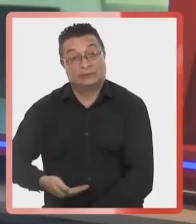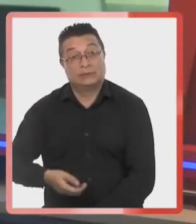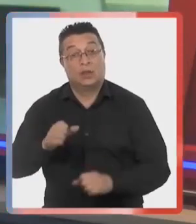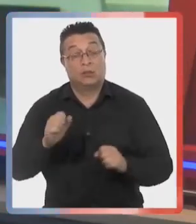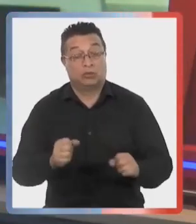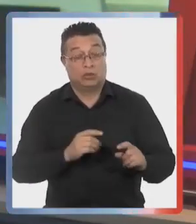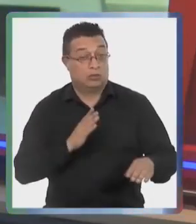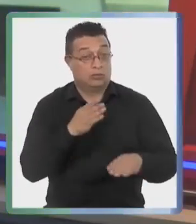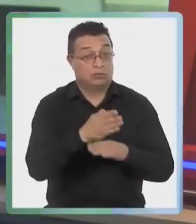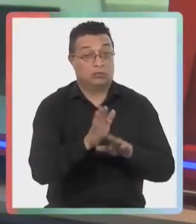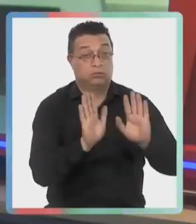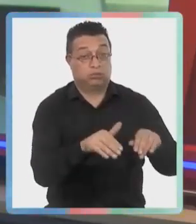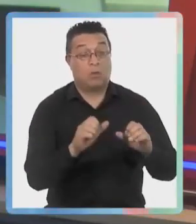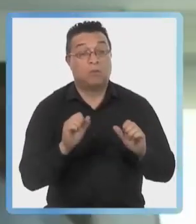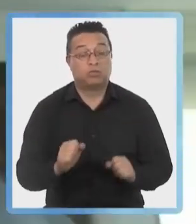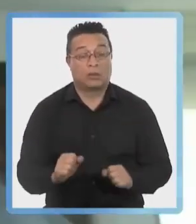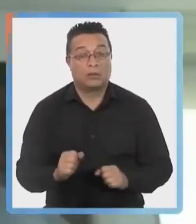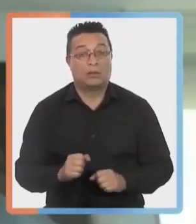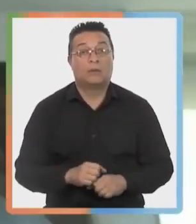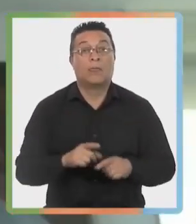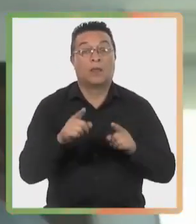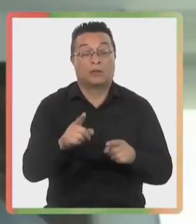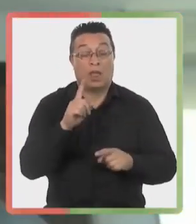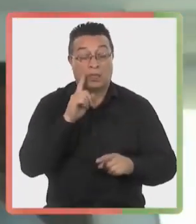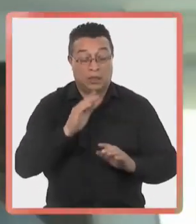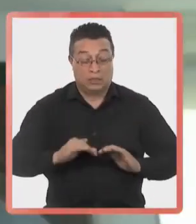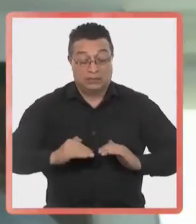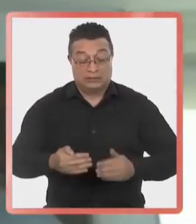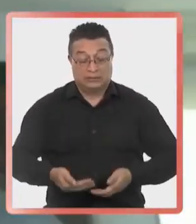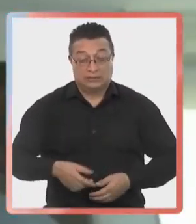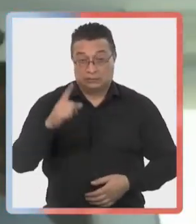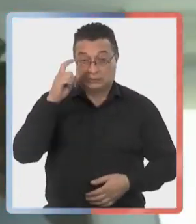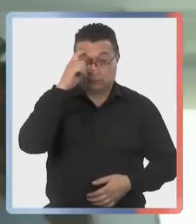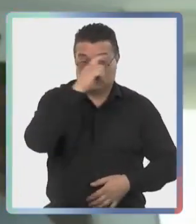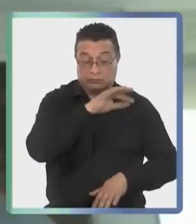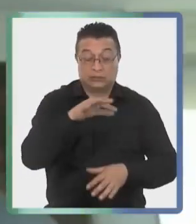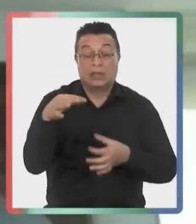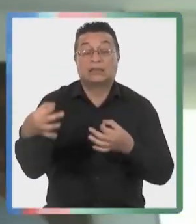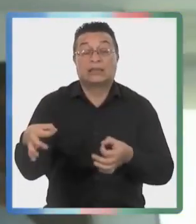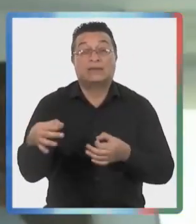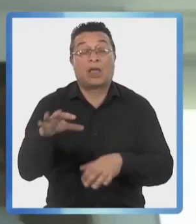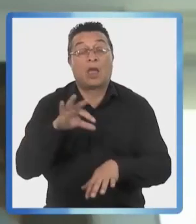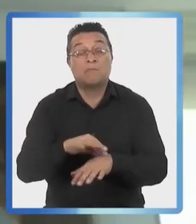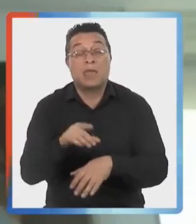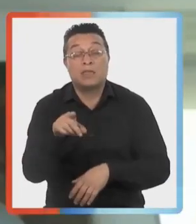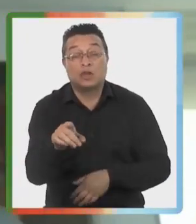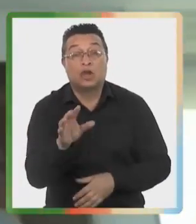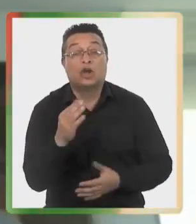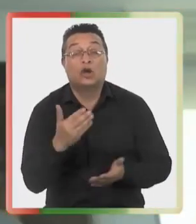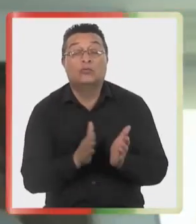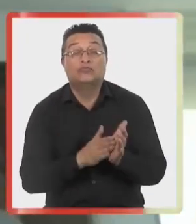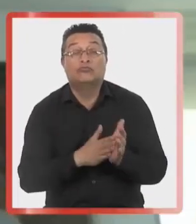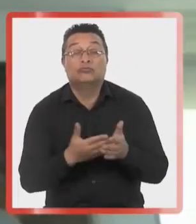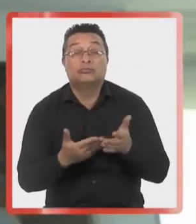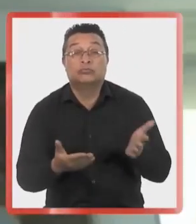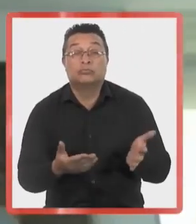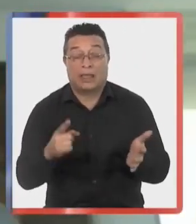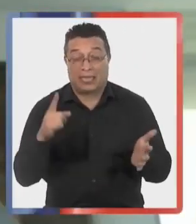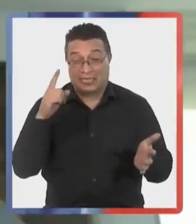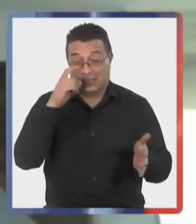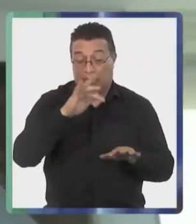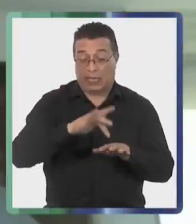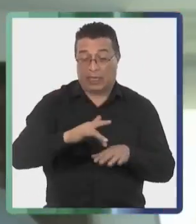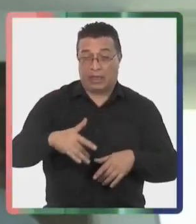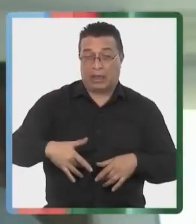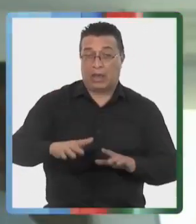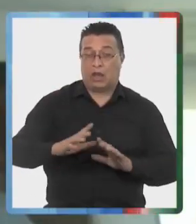eventualmente excusarse de ser vocal de mesa? Si tienen un embarazo complicado y por lo tanto un certificado médico, Es que no